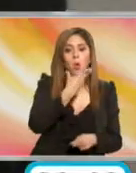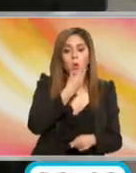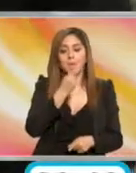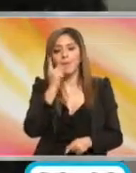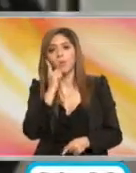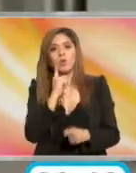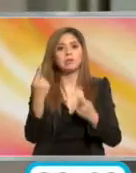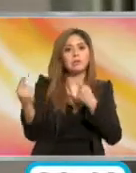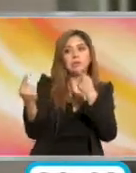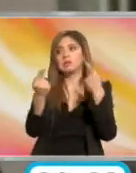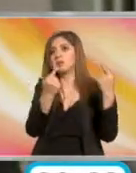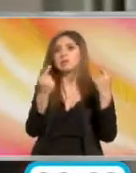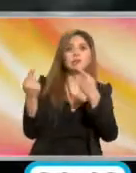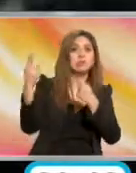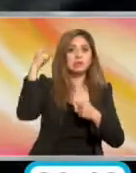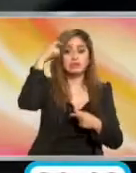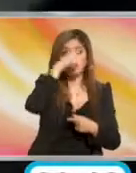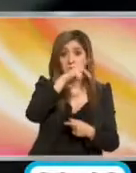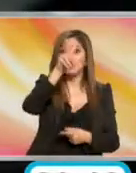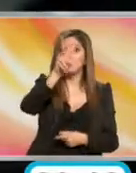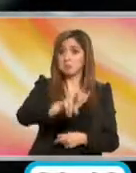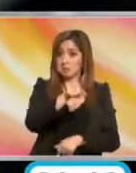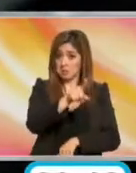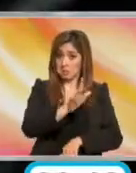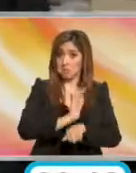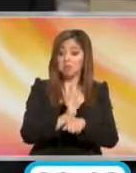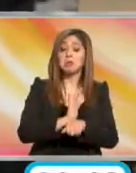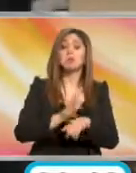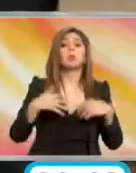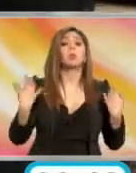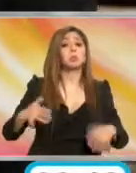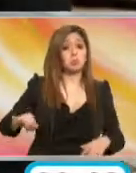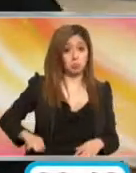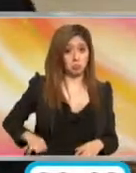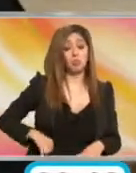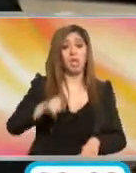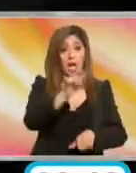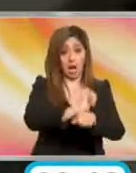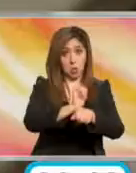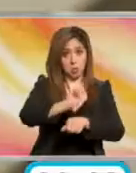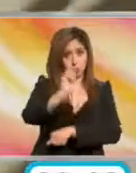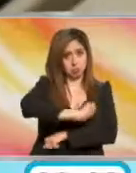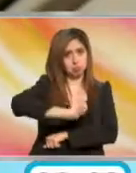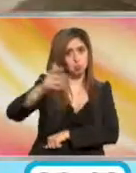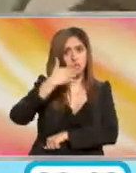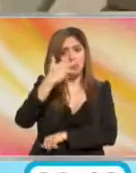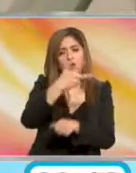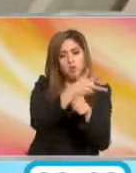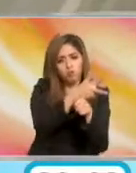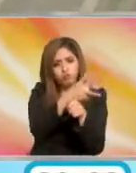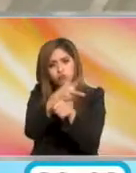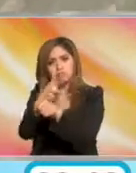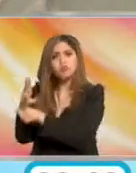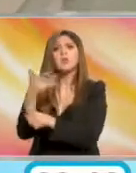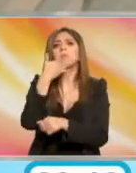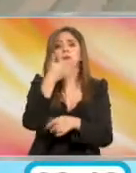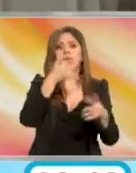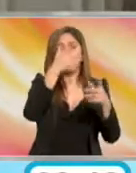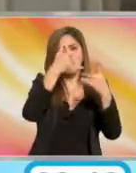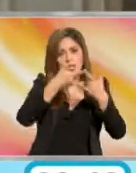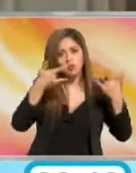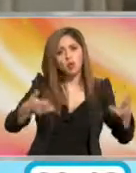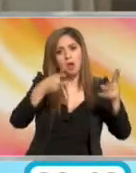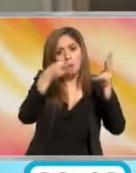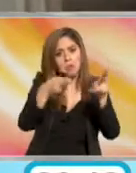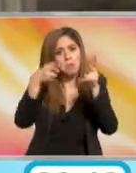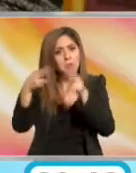acerca muchísimo al thriller. Es una película bien emocionante, muy bien actuada, muy bien fotografiada, muy bien contada. Muy bien. Oye, Eric,